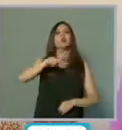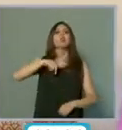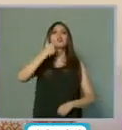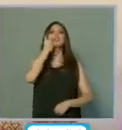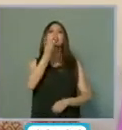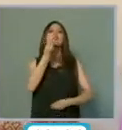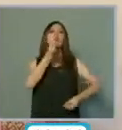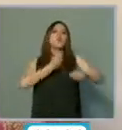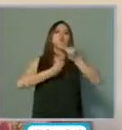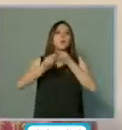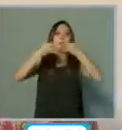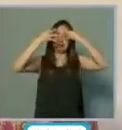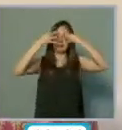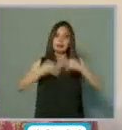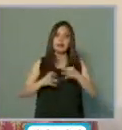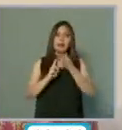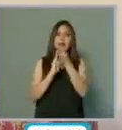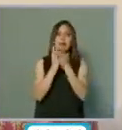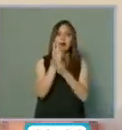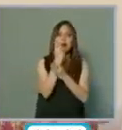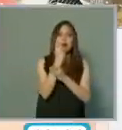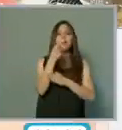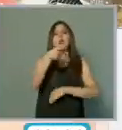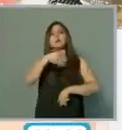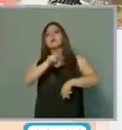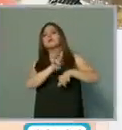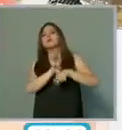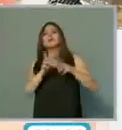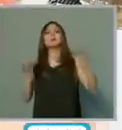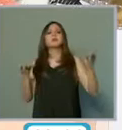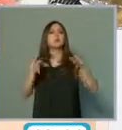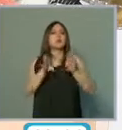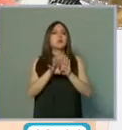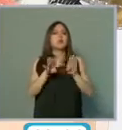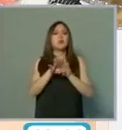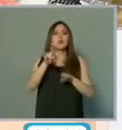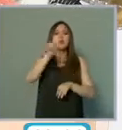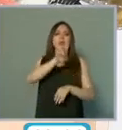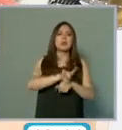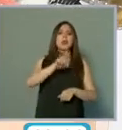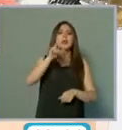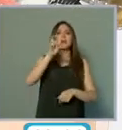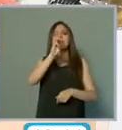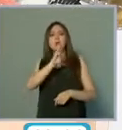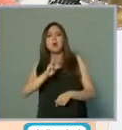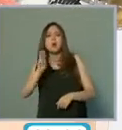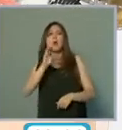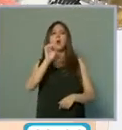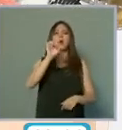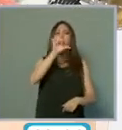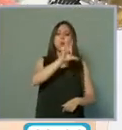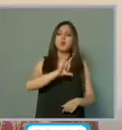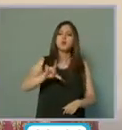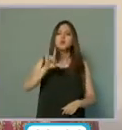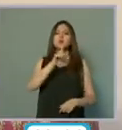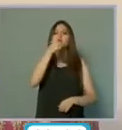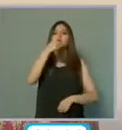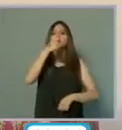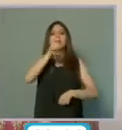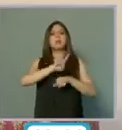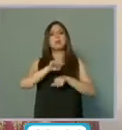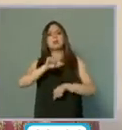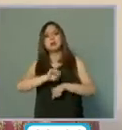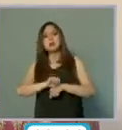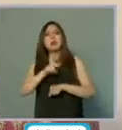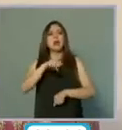cuales consumamos más verduras y ese día a lo mejor hagamos, no miércoles, pero un lunes sin carne, claro, ¿no? O un día o una semanita sin carne,